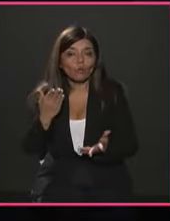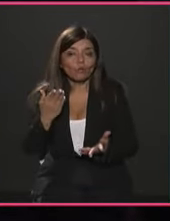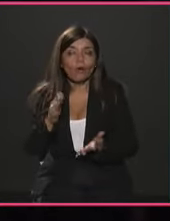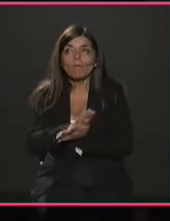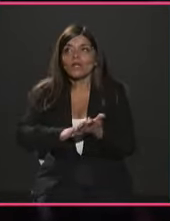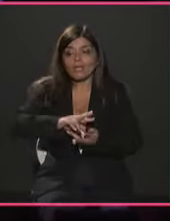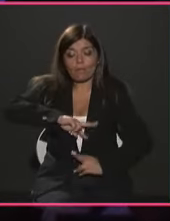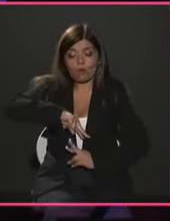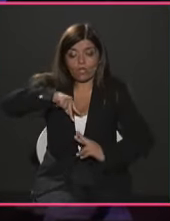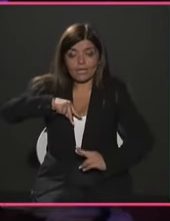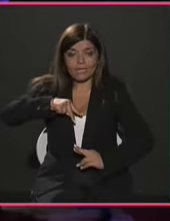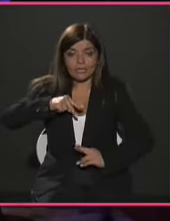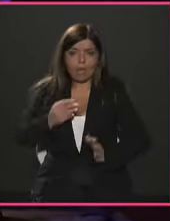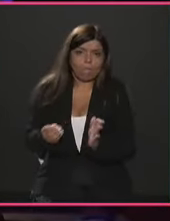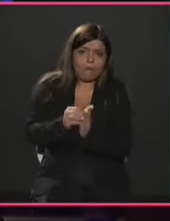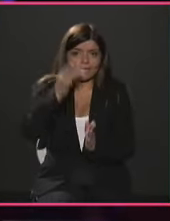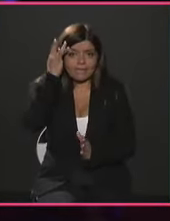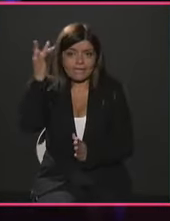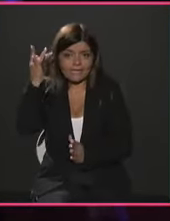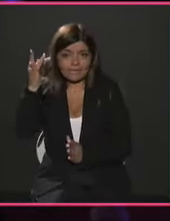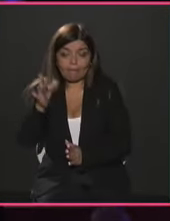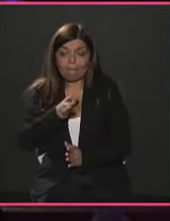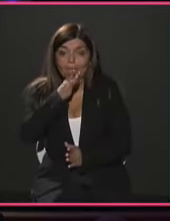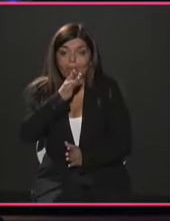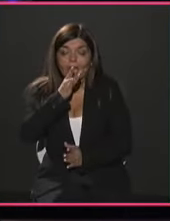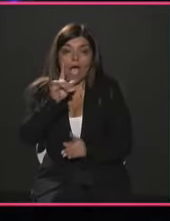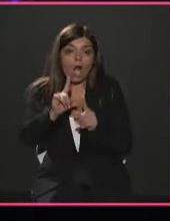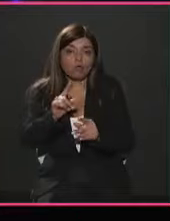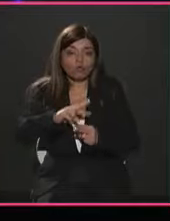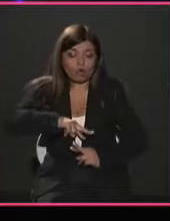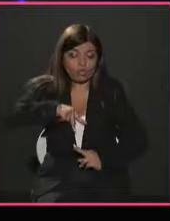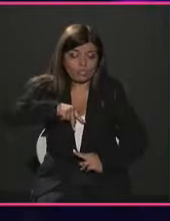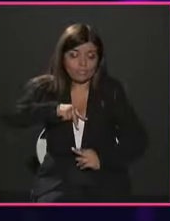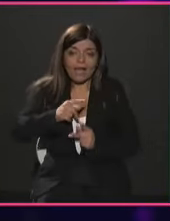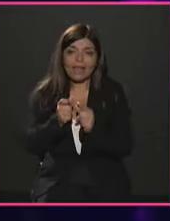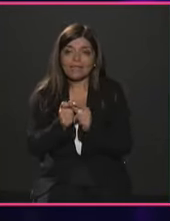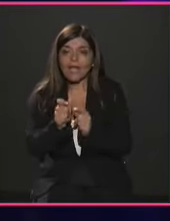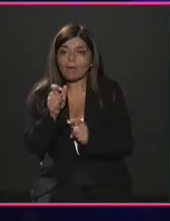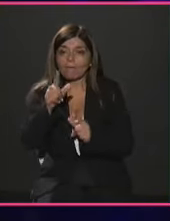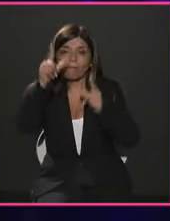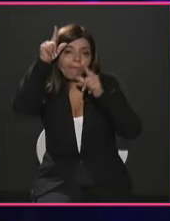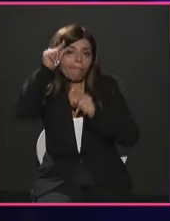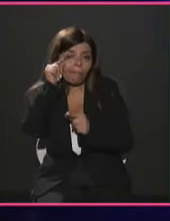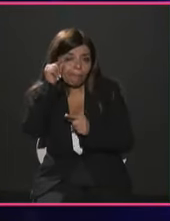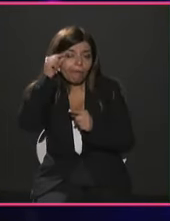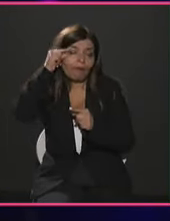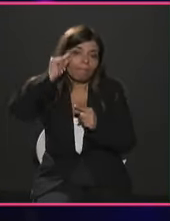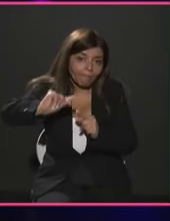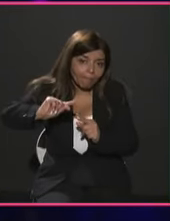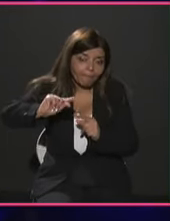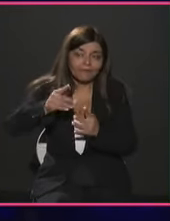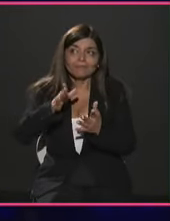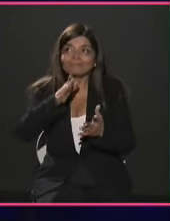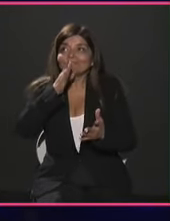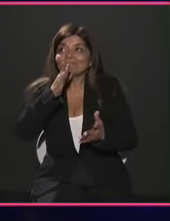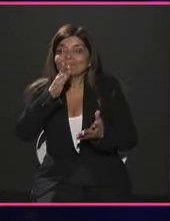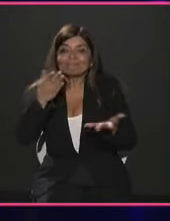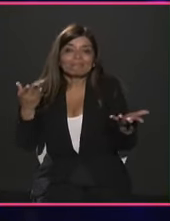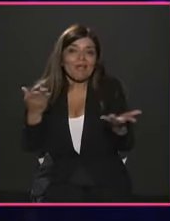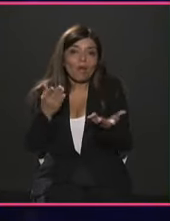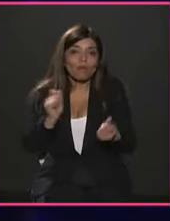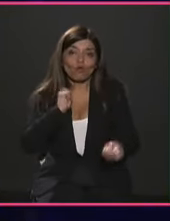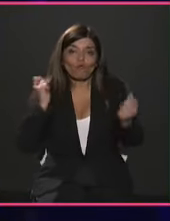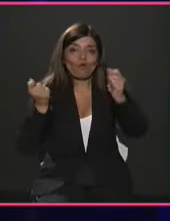inteligentes conocemos genes que hacen que las personas sean menos inteligentes pero no sabemos casi nada que haga lo